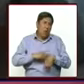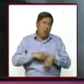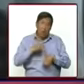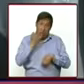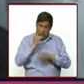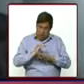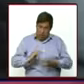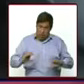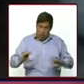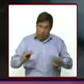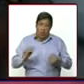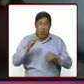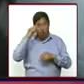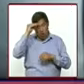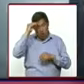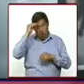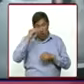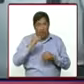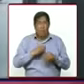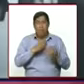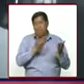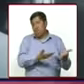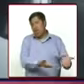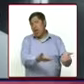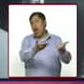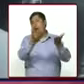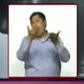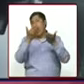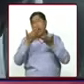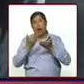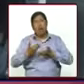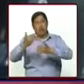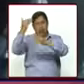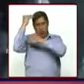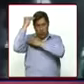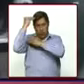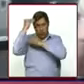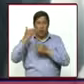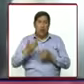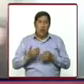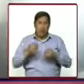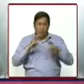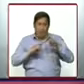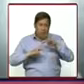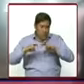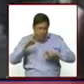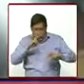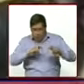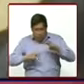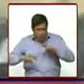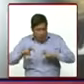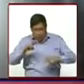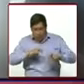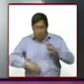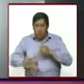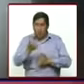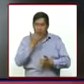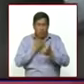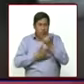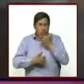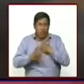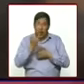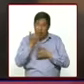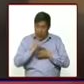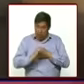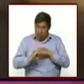niñas junto al aprehendido sean trasladadas hasta Santa Cruz, donde se van a realizar las investigaciones correspondientes. Las